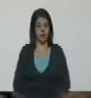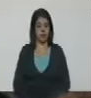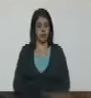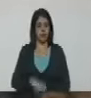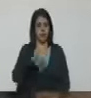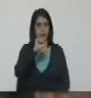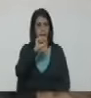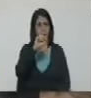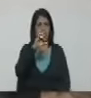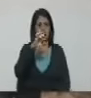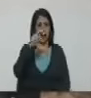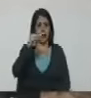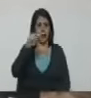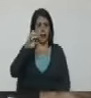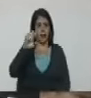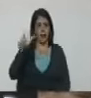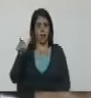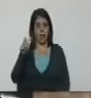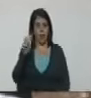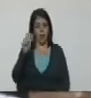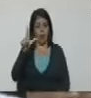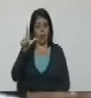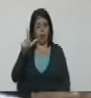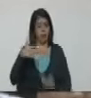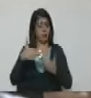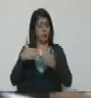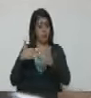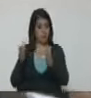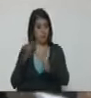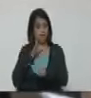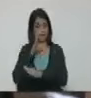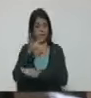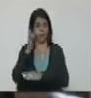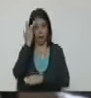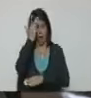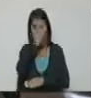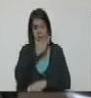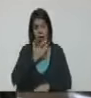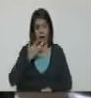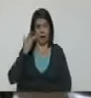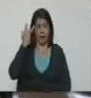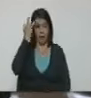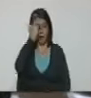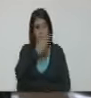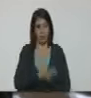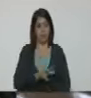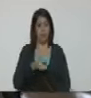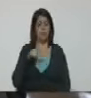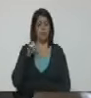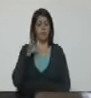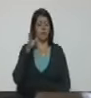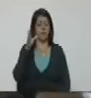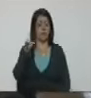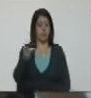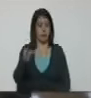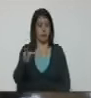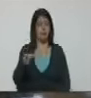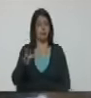del Senegal nos abre puertas hacia el África con una región en la que tenemos